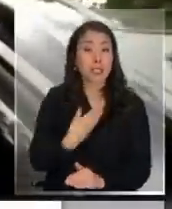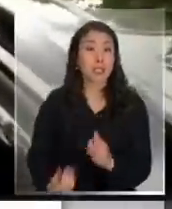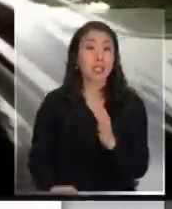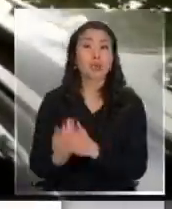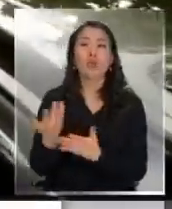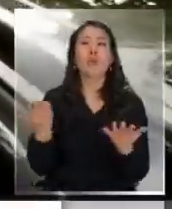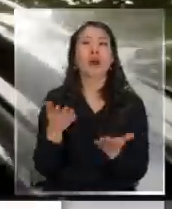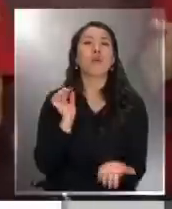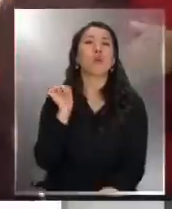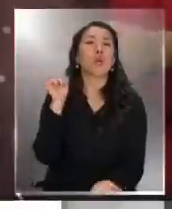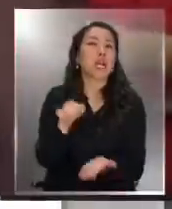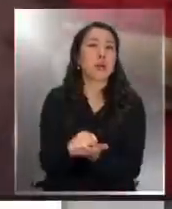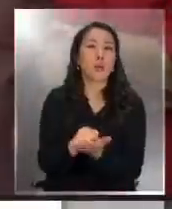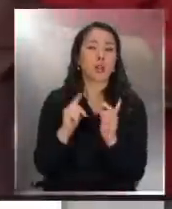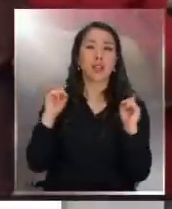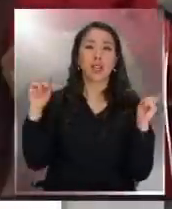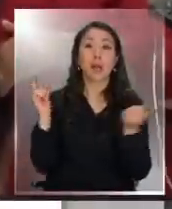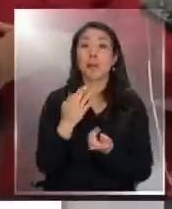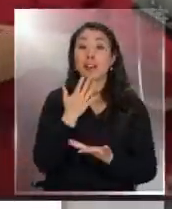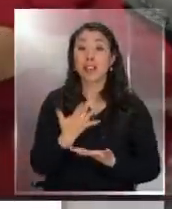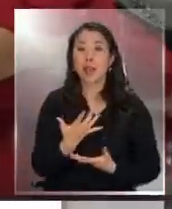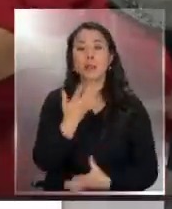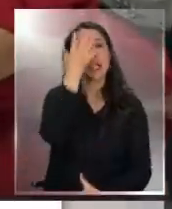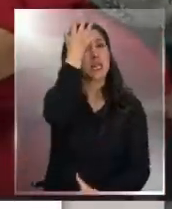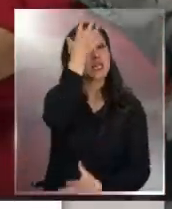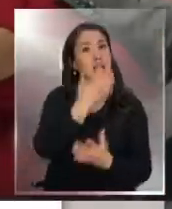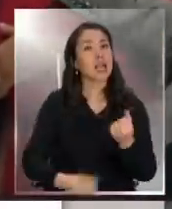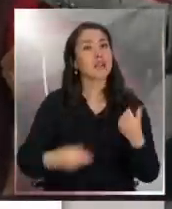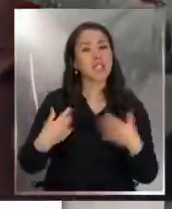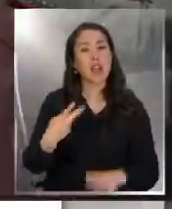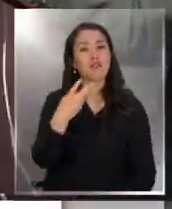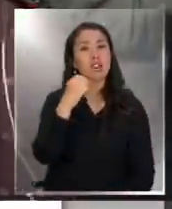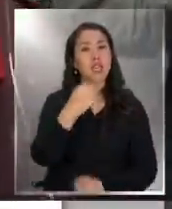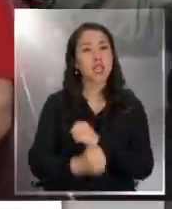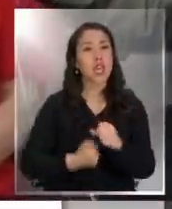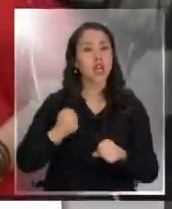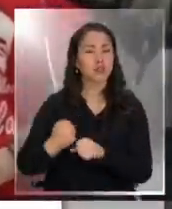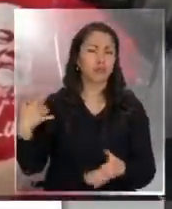reclamo generalizado para terminar con las 2 décadas